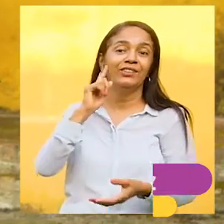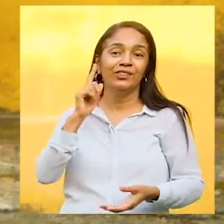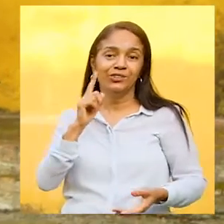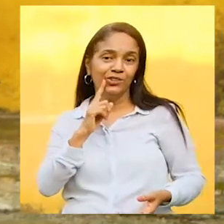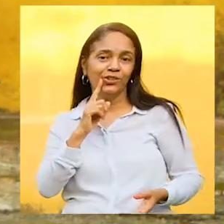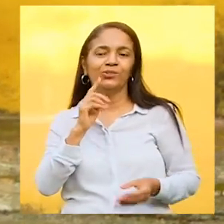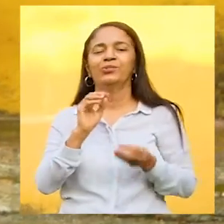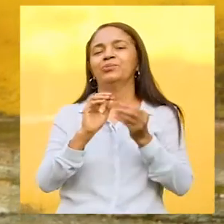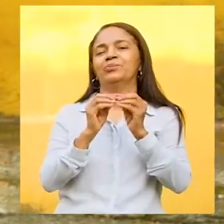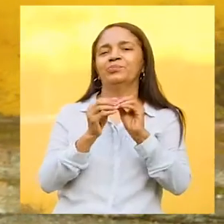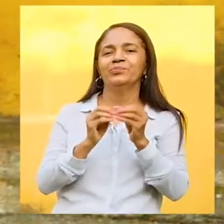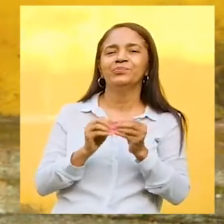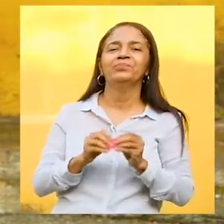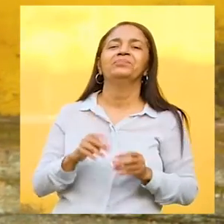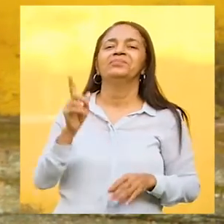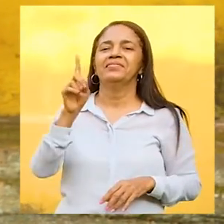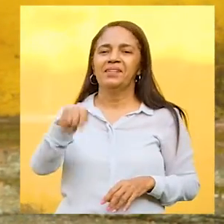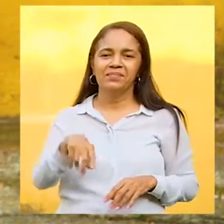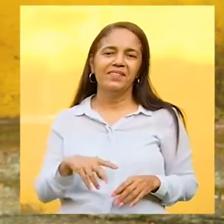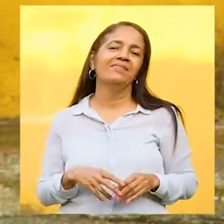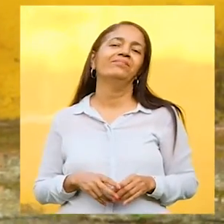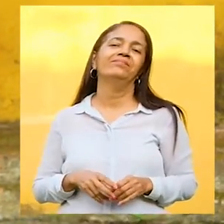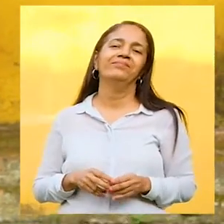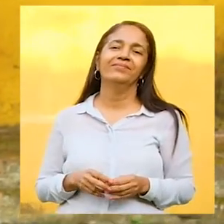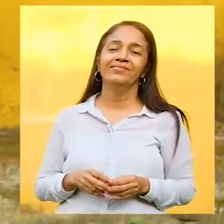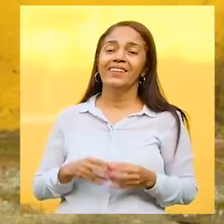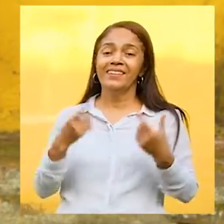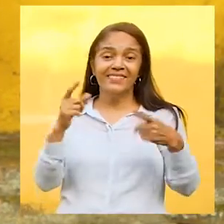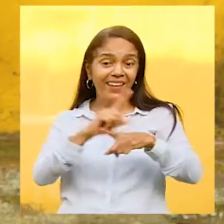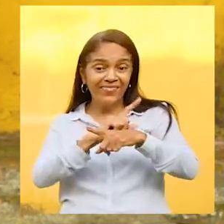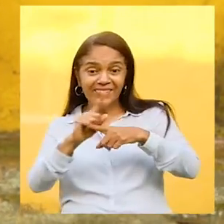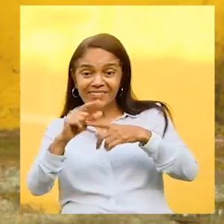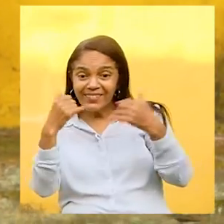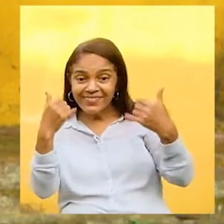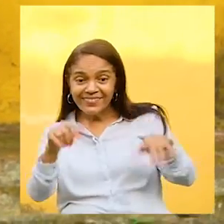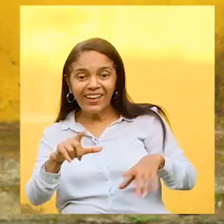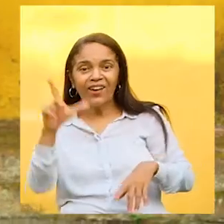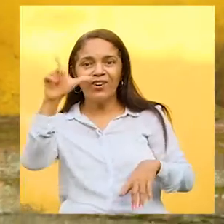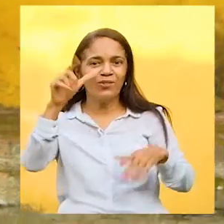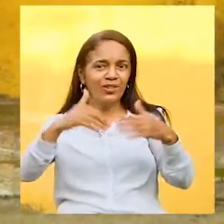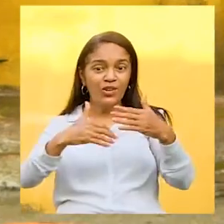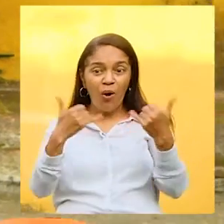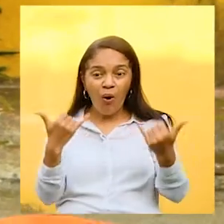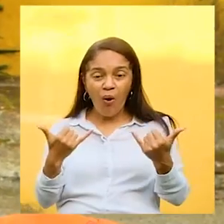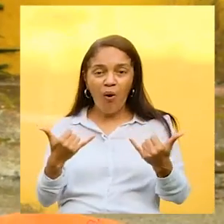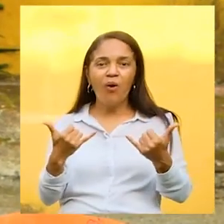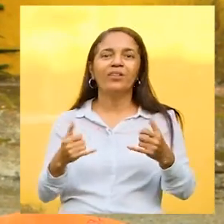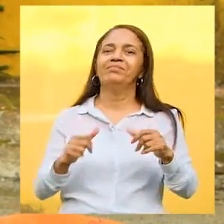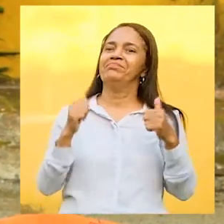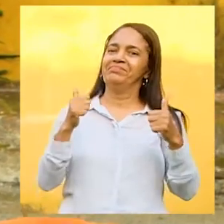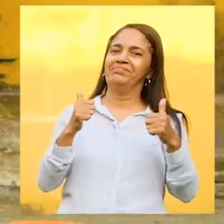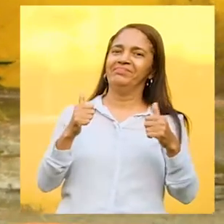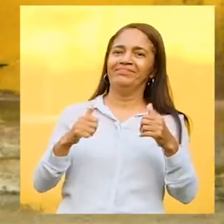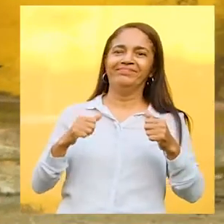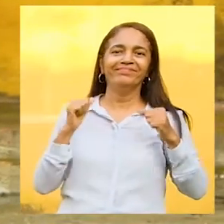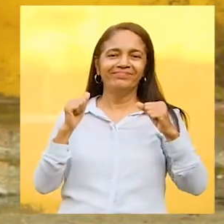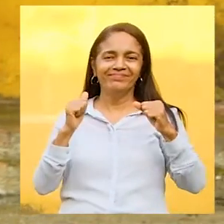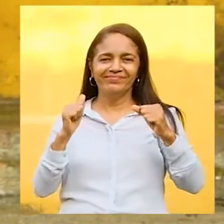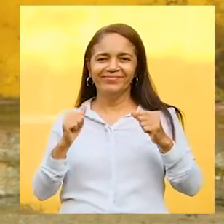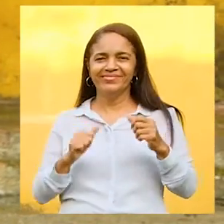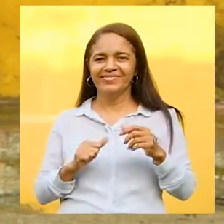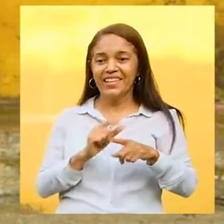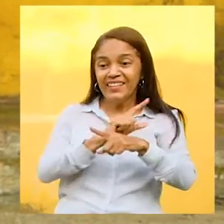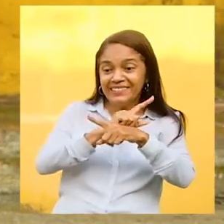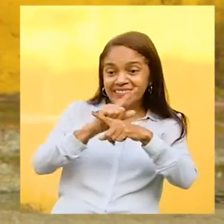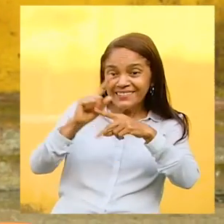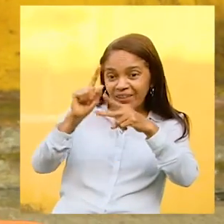con limitaciones auditivas. Ya pasamos el fin de semana, ¿cómo te fue? ¿Estás emocionado por empezar esta segunda semana